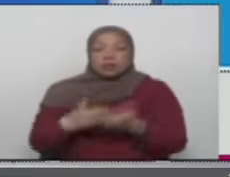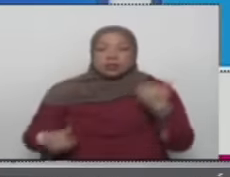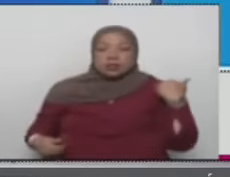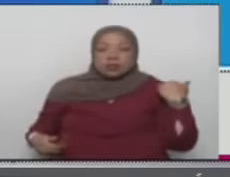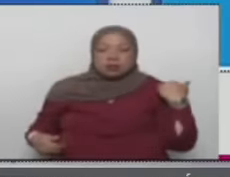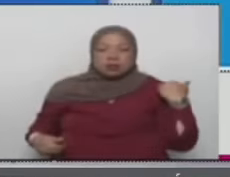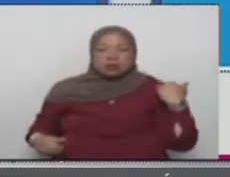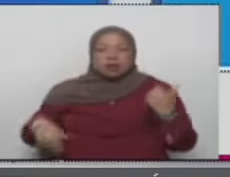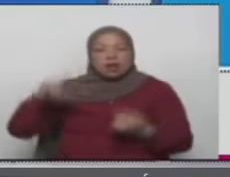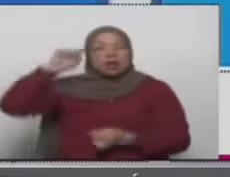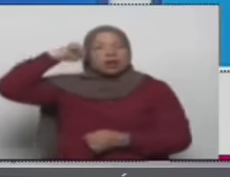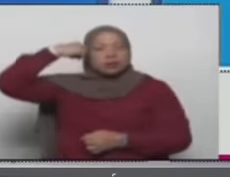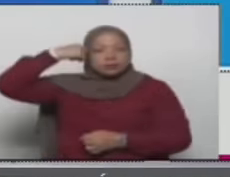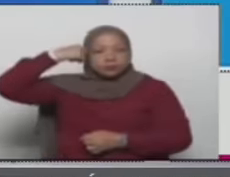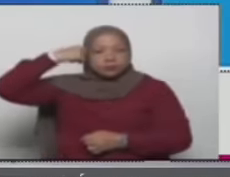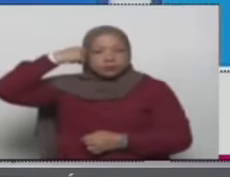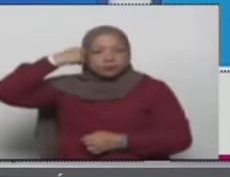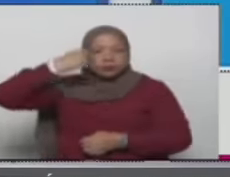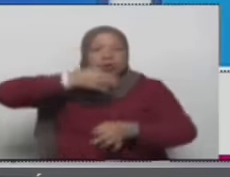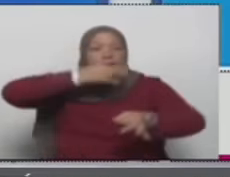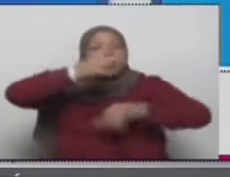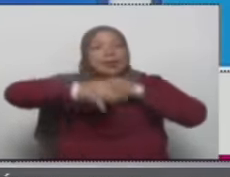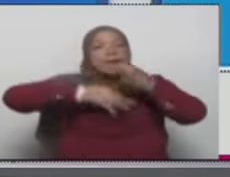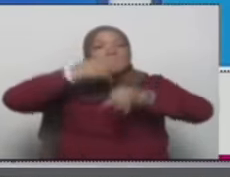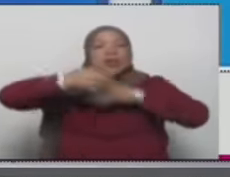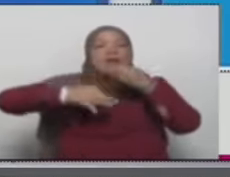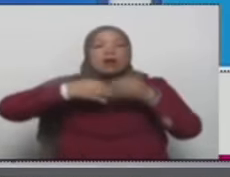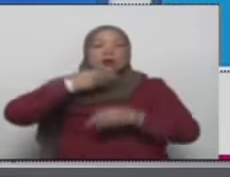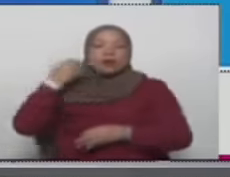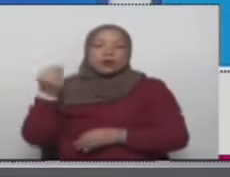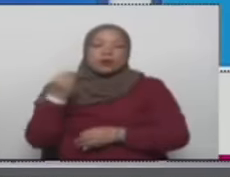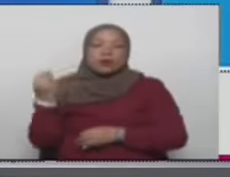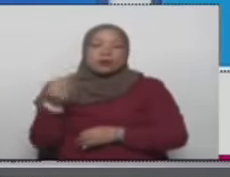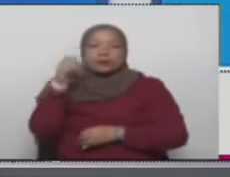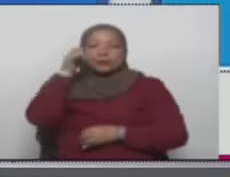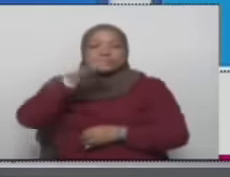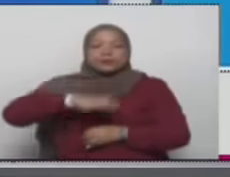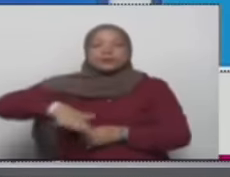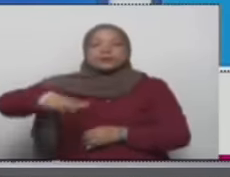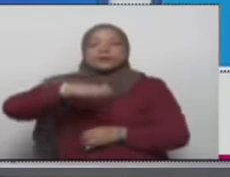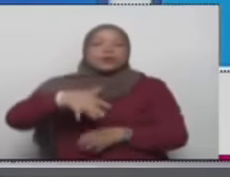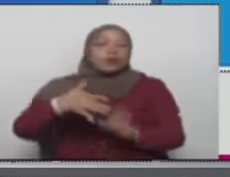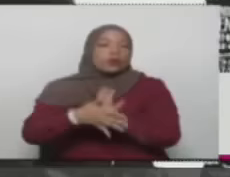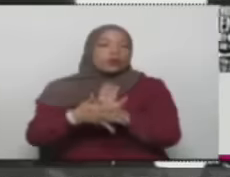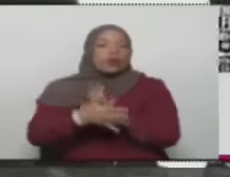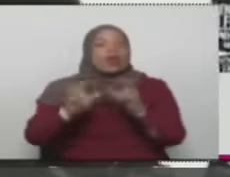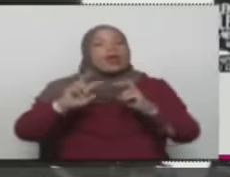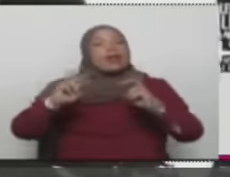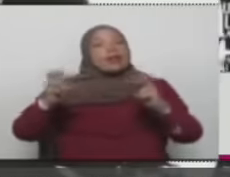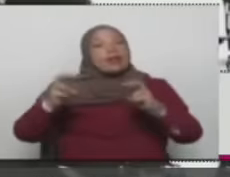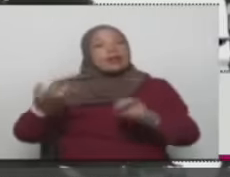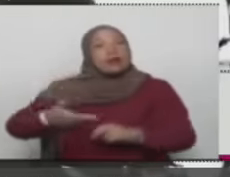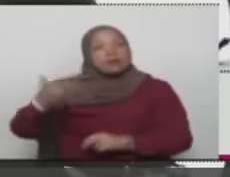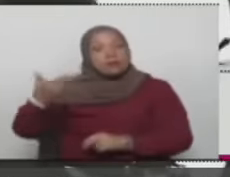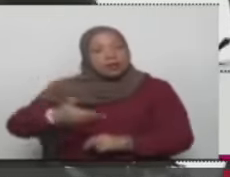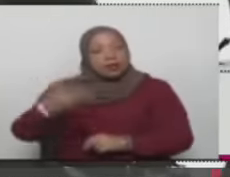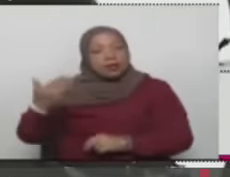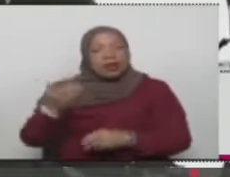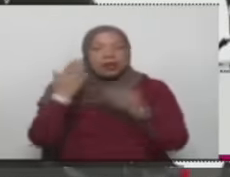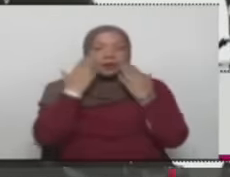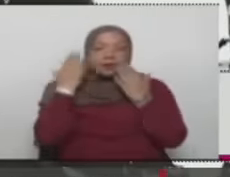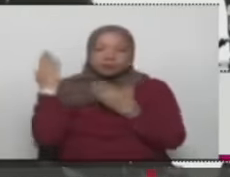usted? ¿Qué le podemos explicar a la juventud y a nuestro pueblo sobre este tema? Con todo gusto,